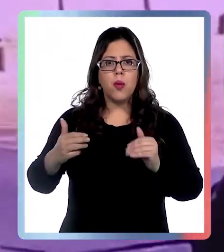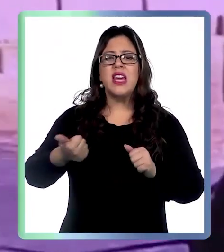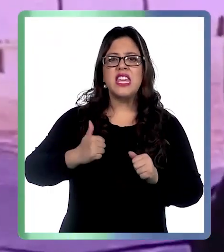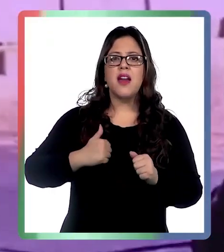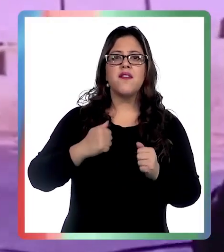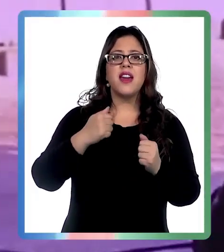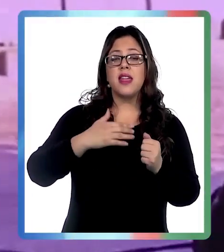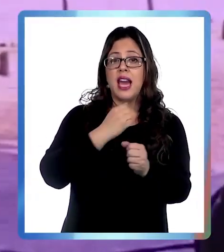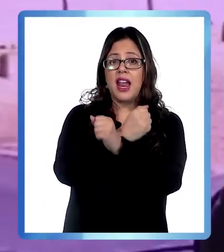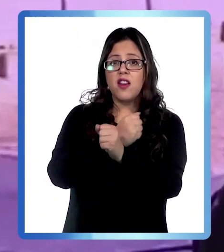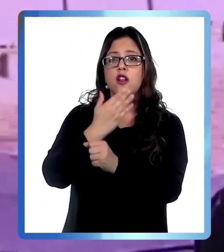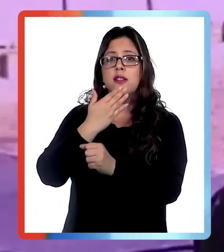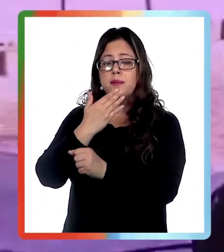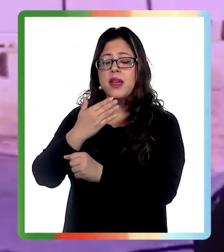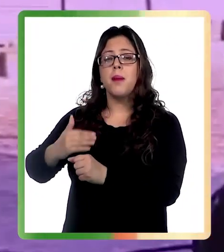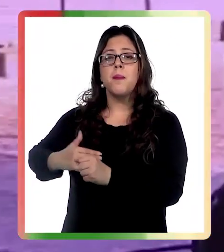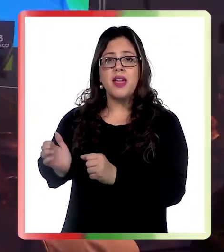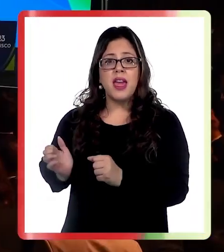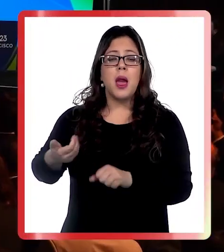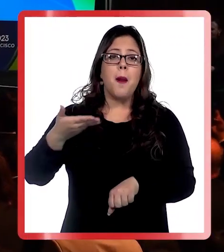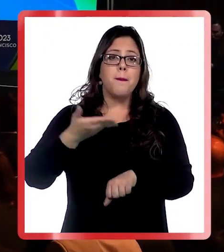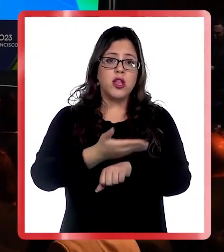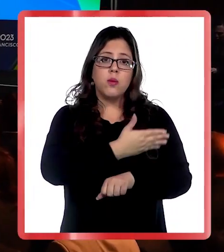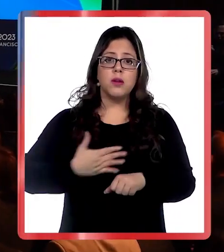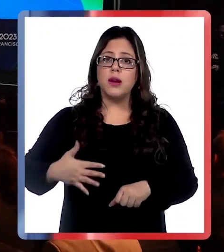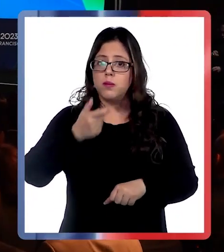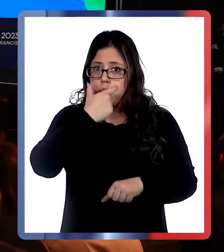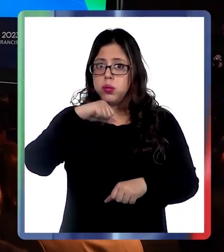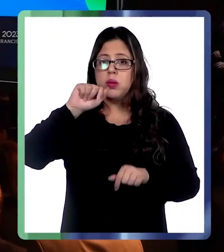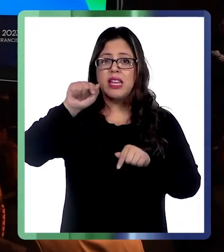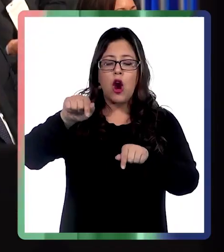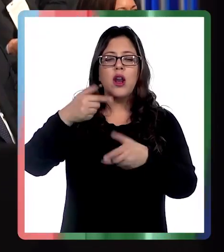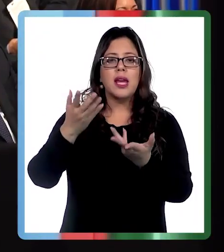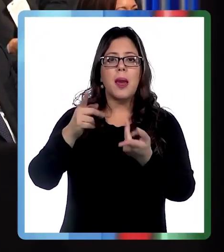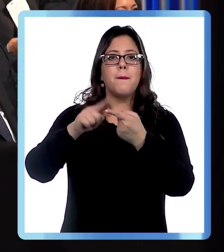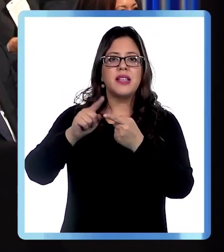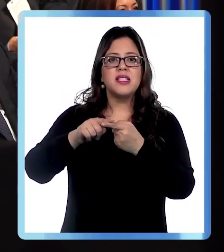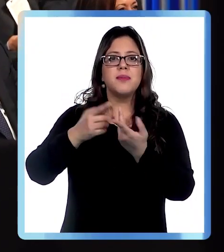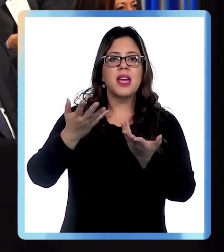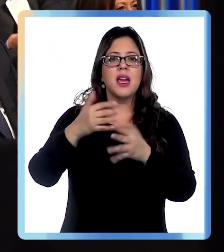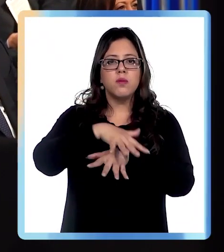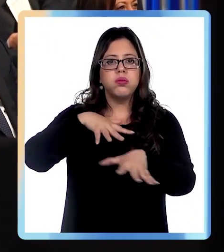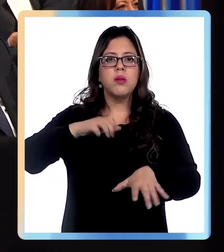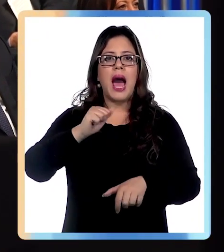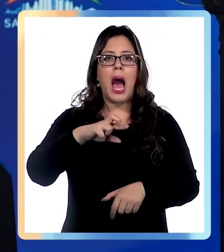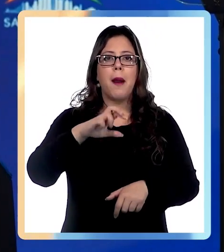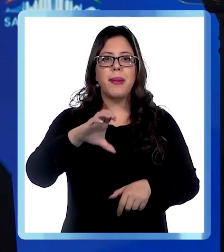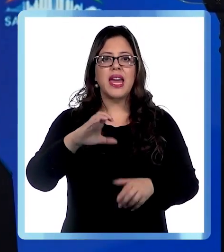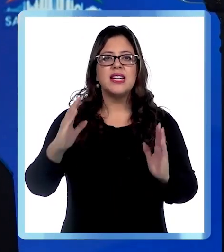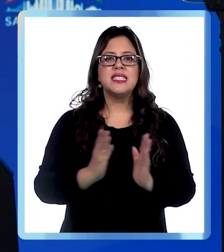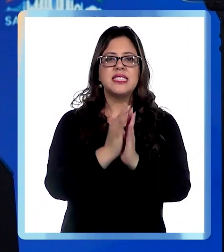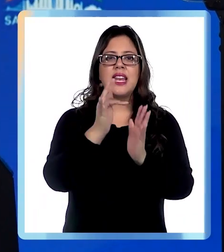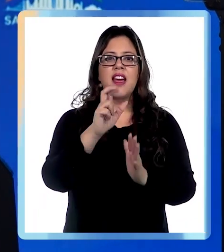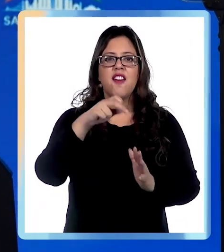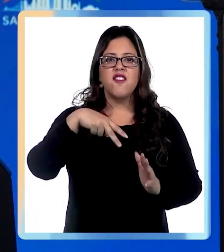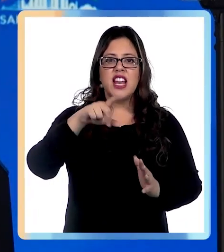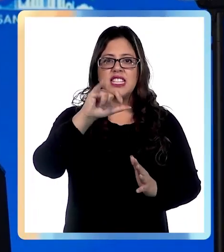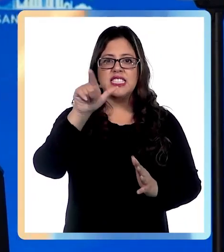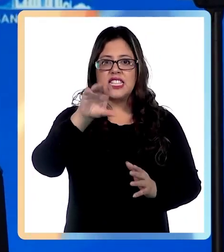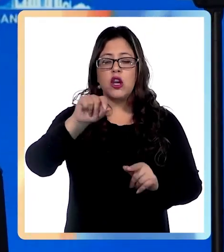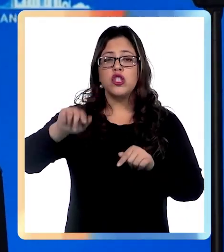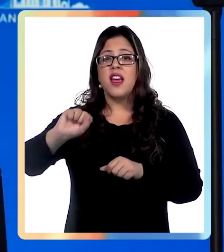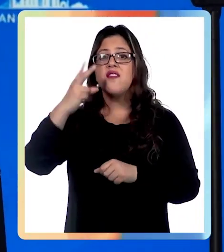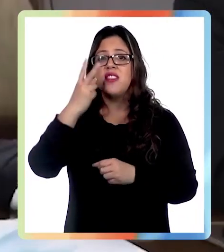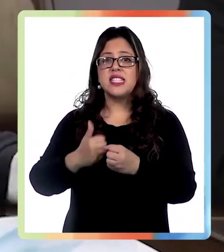ambas policías fue solicitada por el propio presidente borich que participa en la Cumbre de apec en San Francisco y estuvo encabezada por la